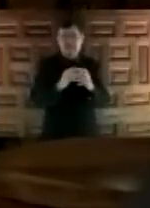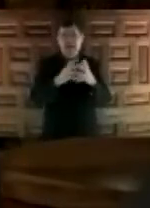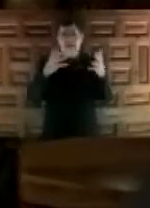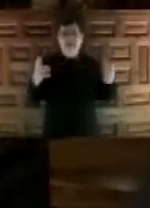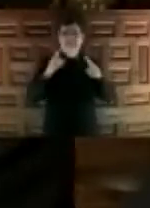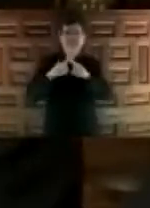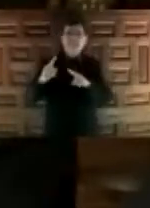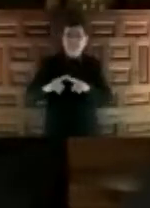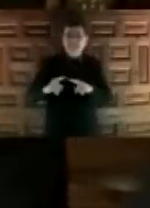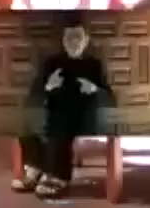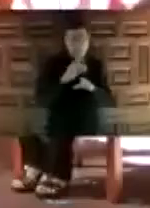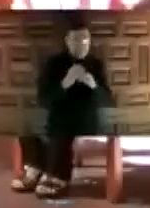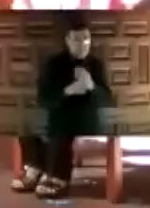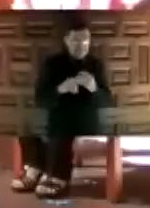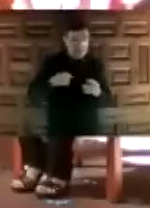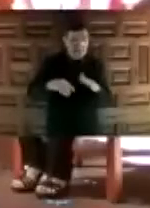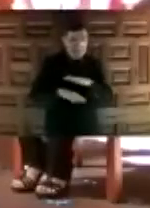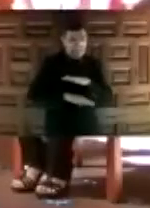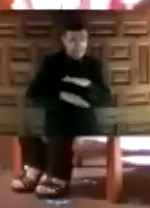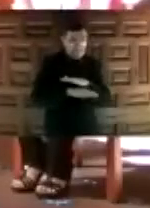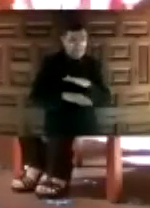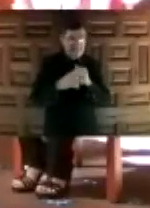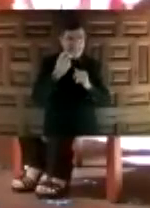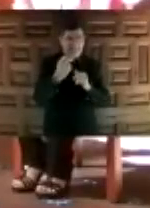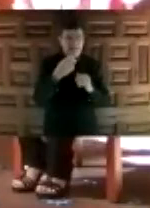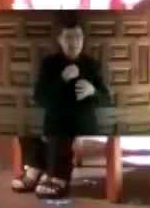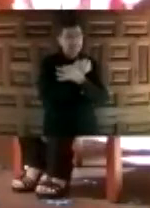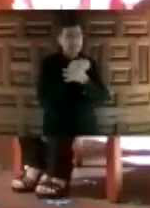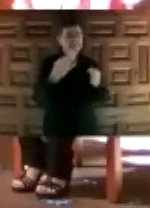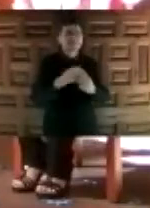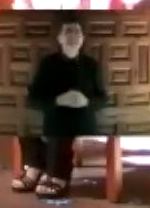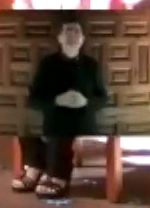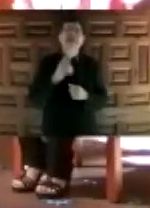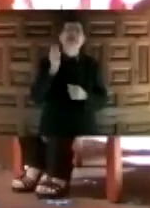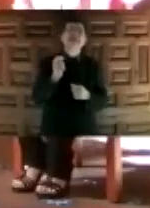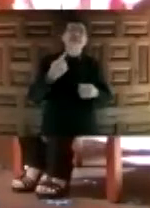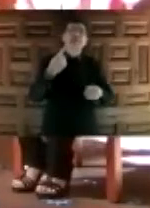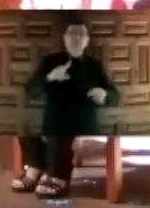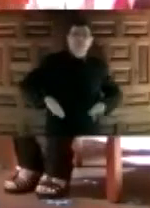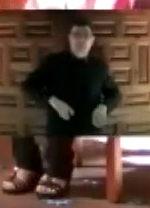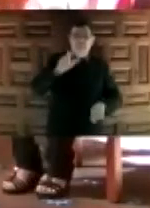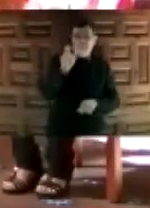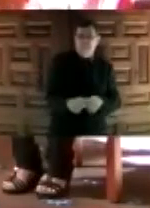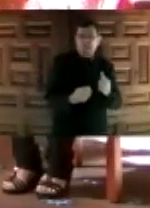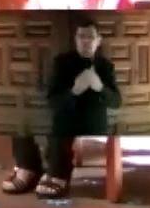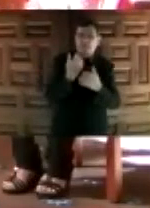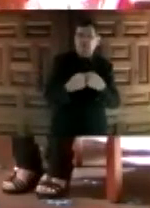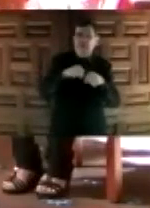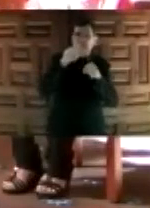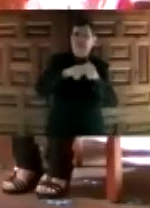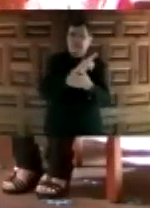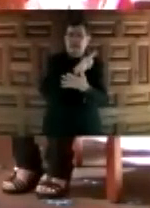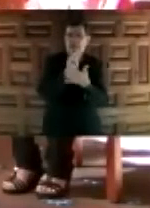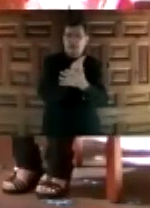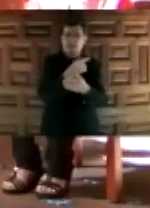el conjunto de principios que enunció. La cuestión del carácter social de la nueva Ley General de